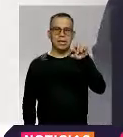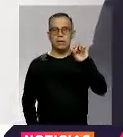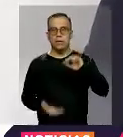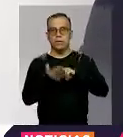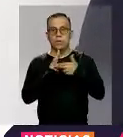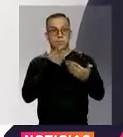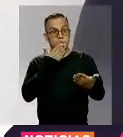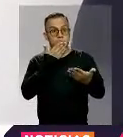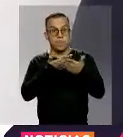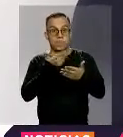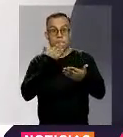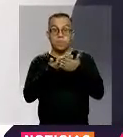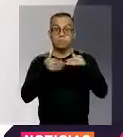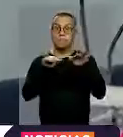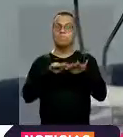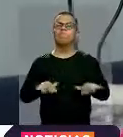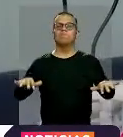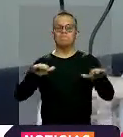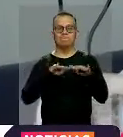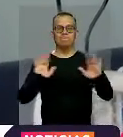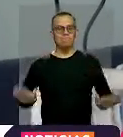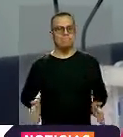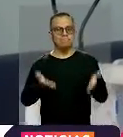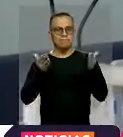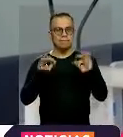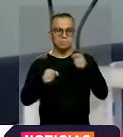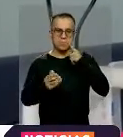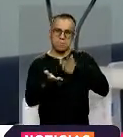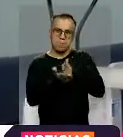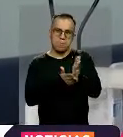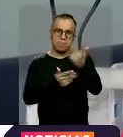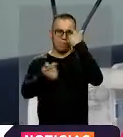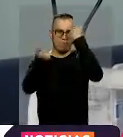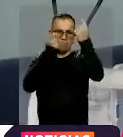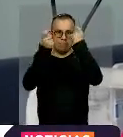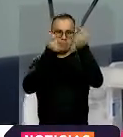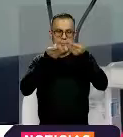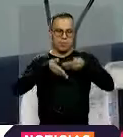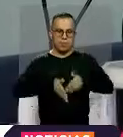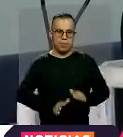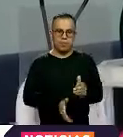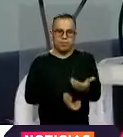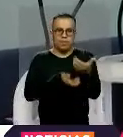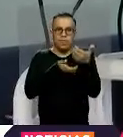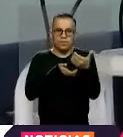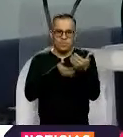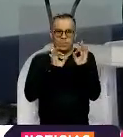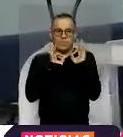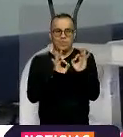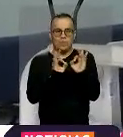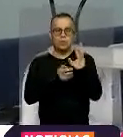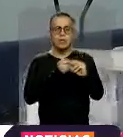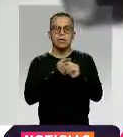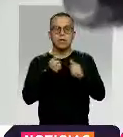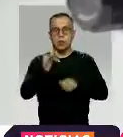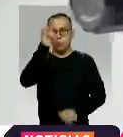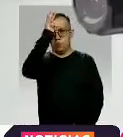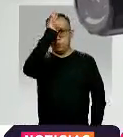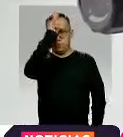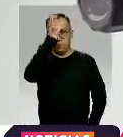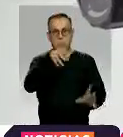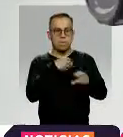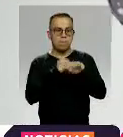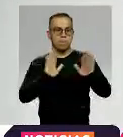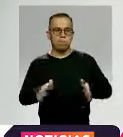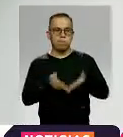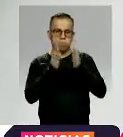aseguró que gracias a estos espacios se podrá desarrollar y continuar con la estrategia de partos humanizados con la cual cuenta el hospital, así como